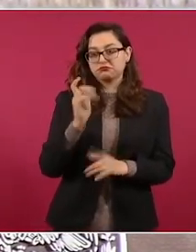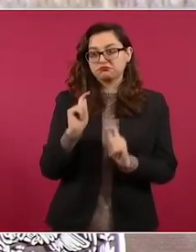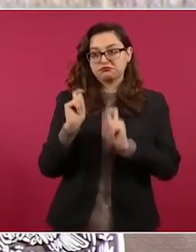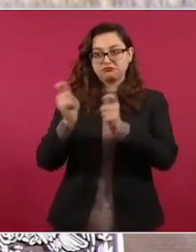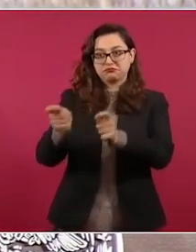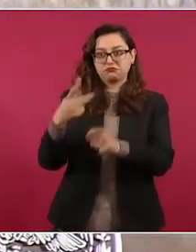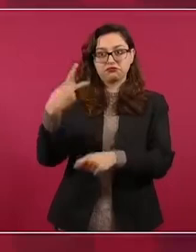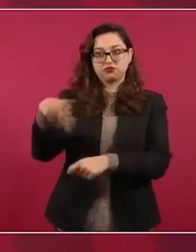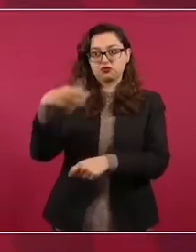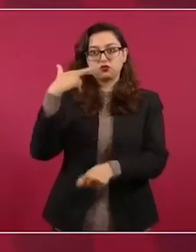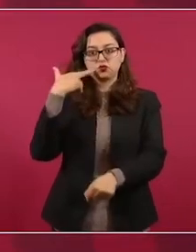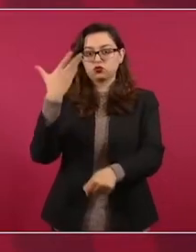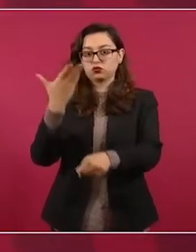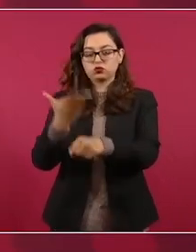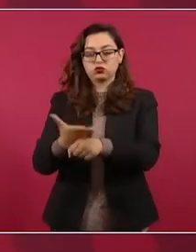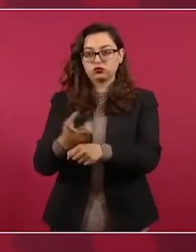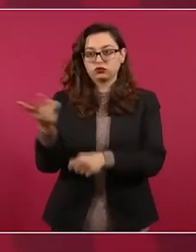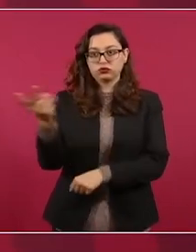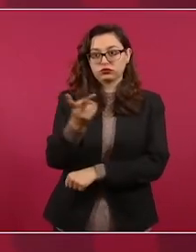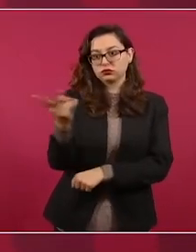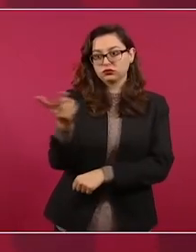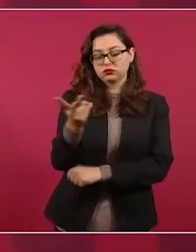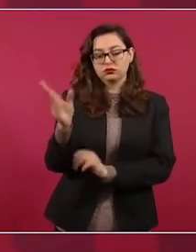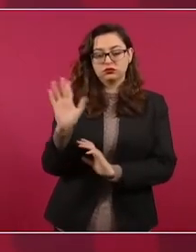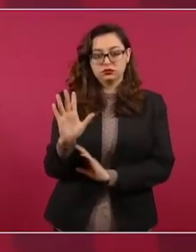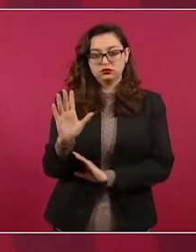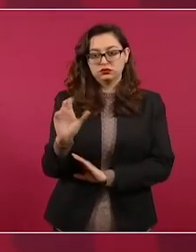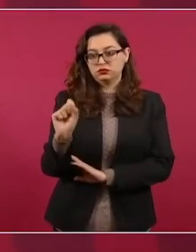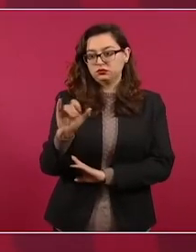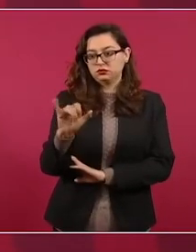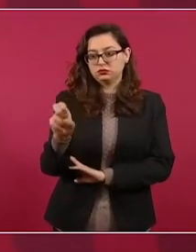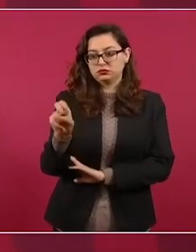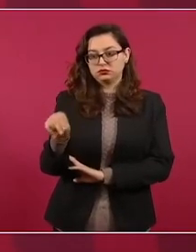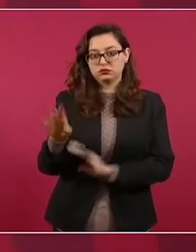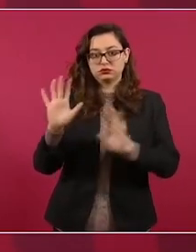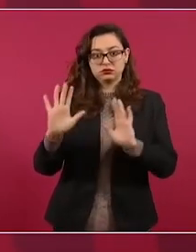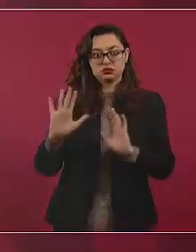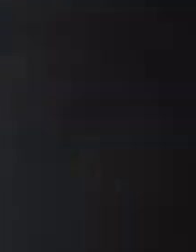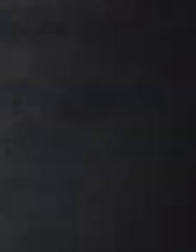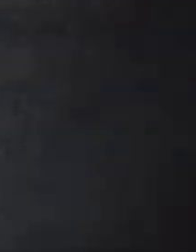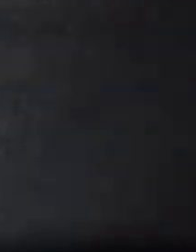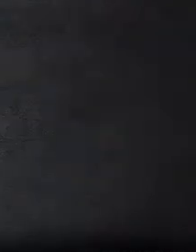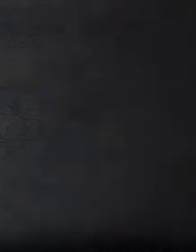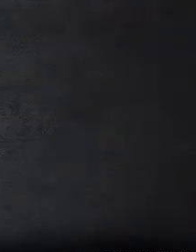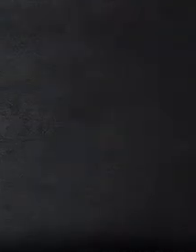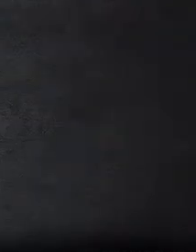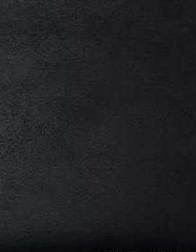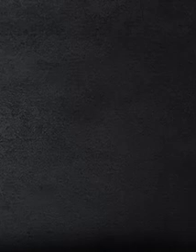ya correspondería a la Suprema Corte de Justicia. Pero eso ya, ya está.